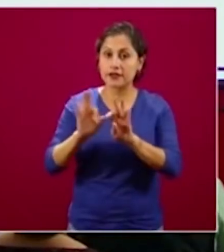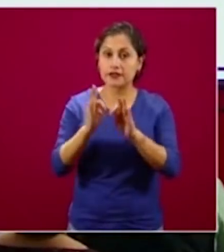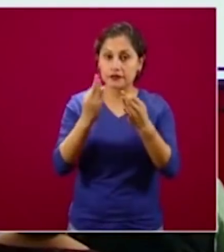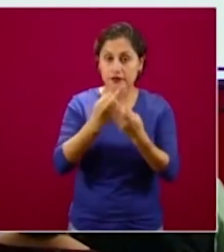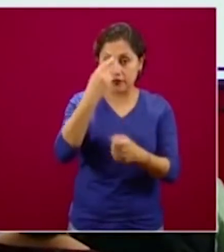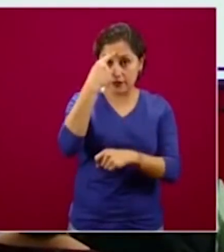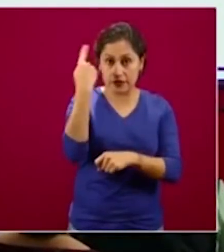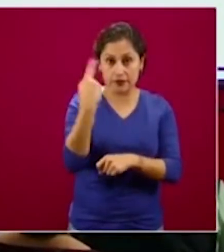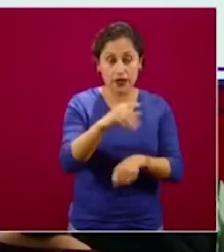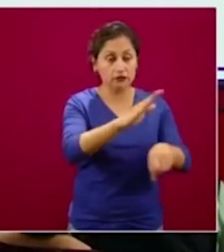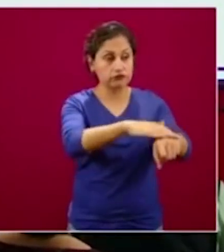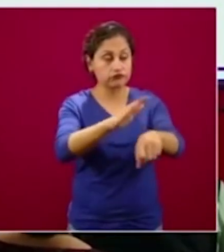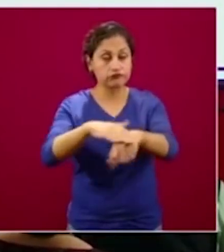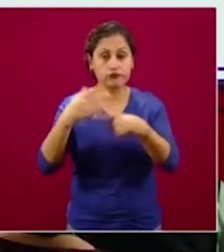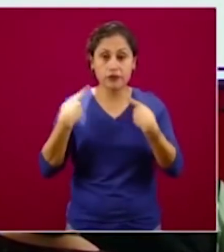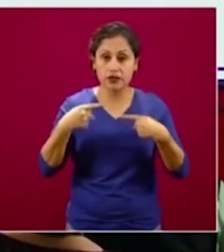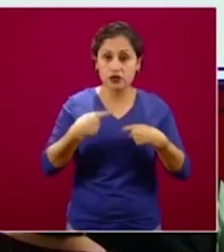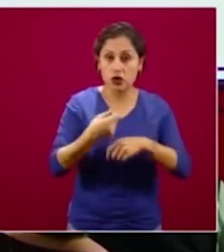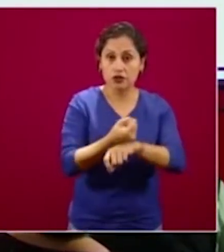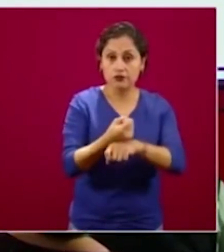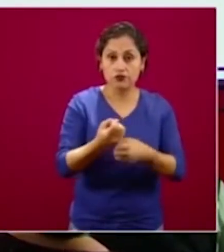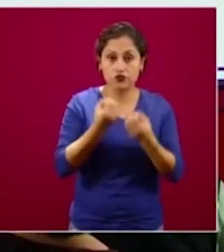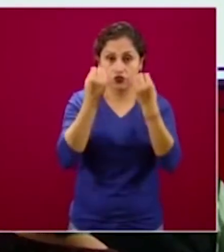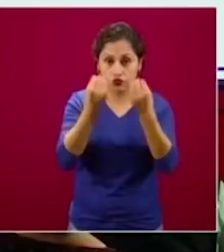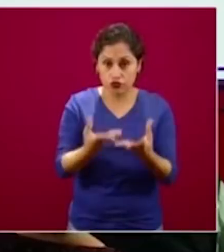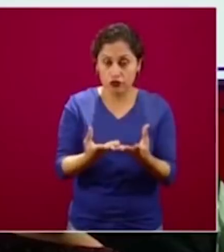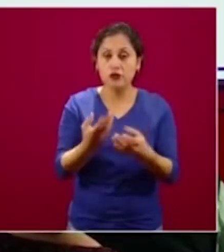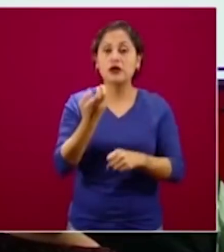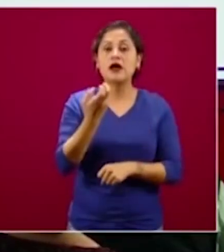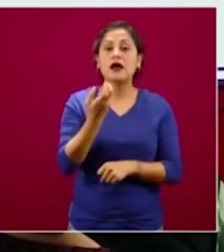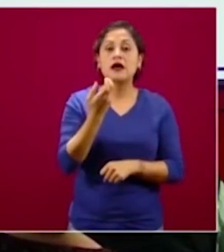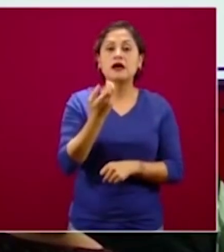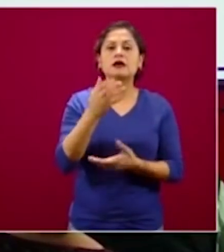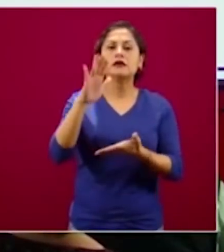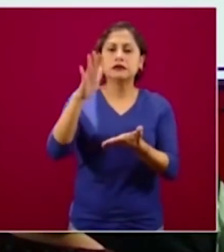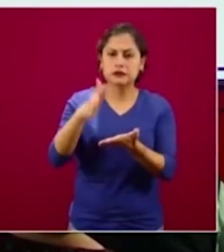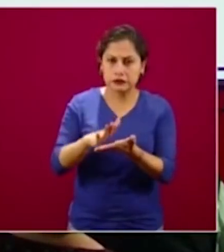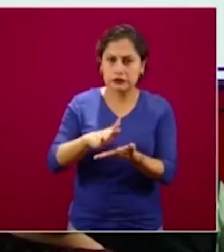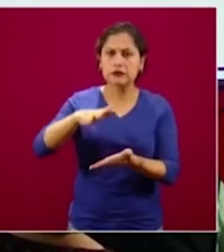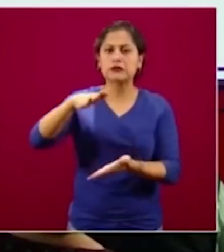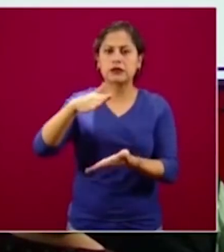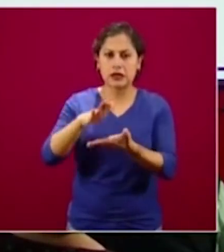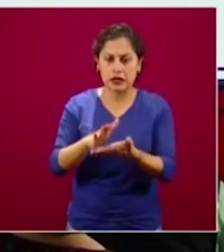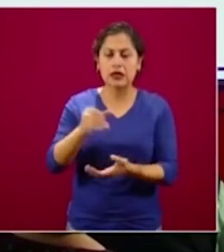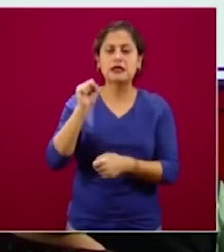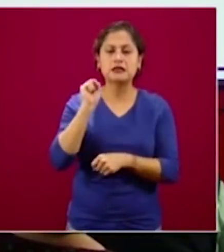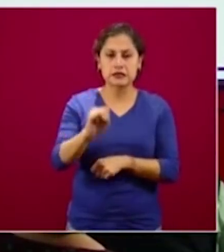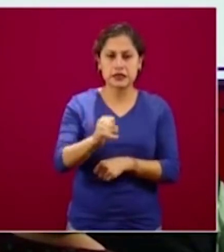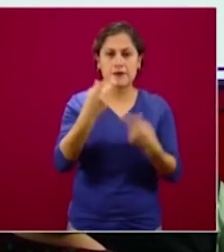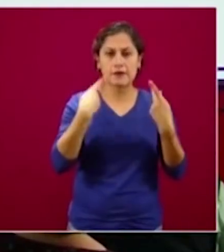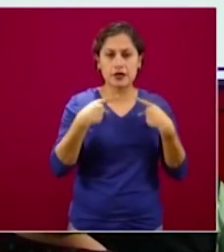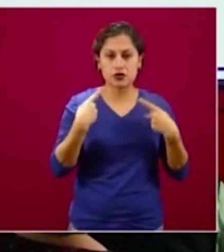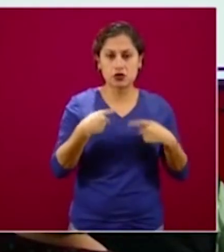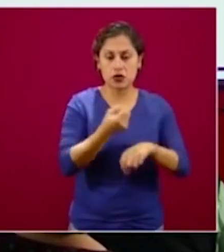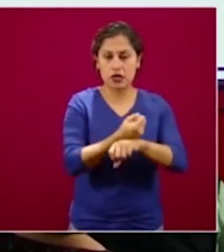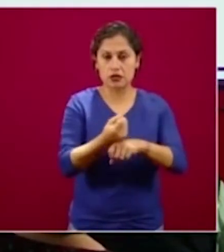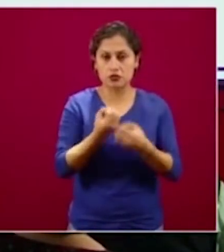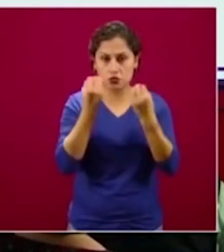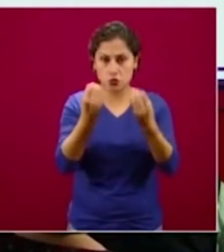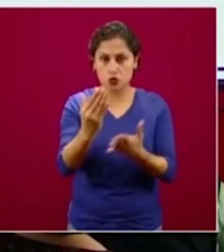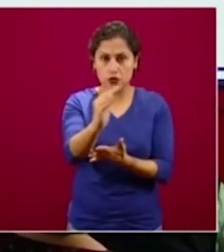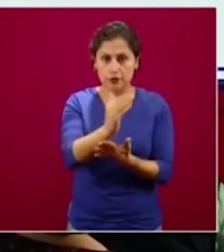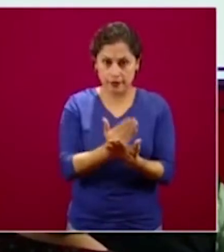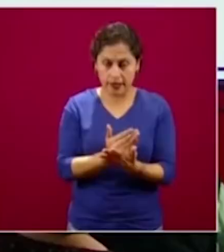al donante y estamos teniendo un flujo disminuido pero constante y continuo de donantes de sangre, nos